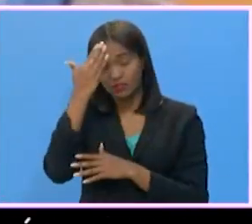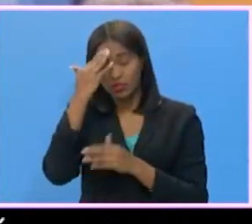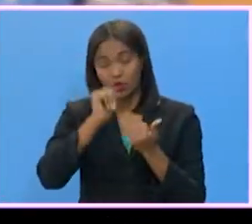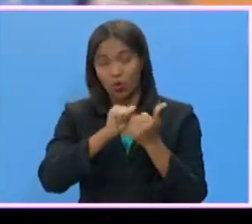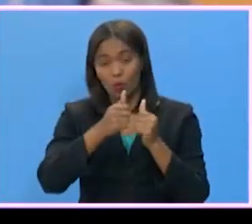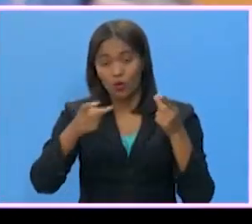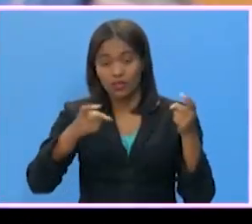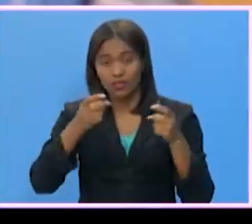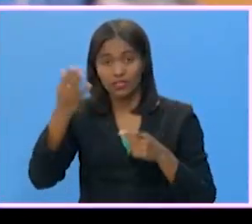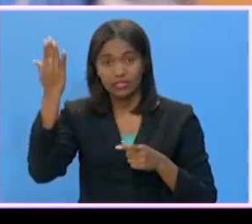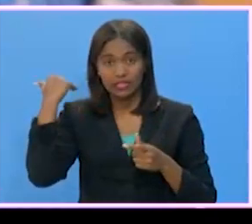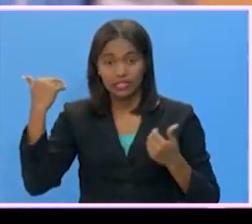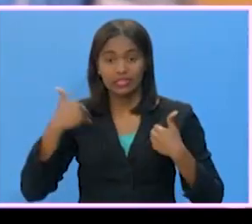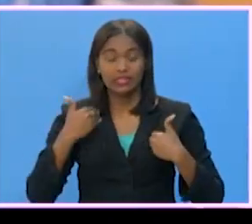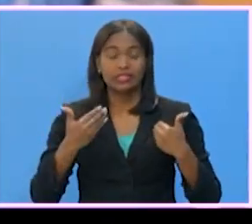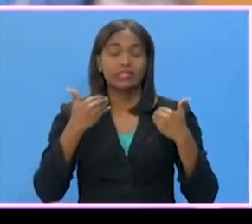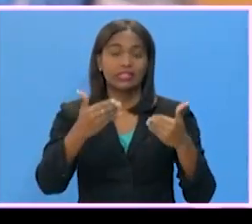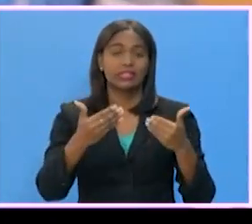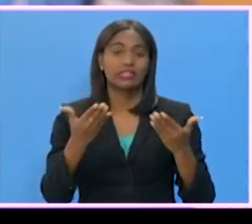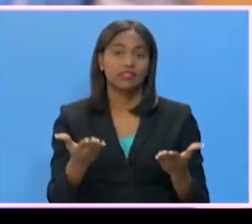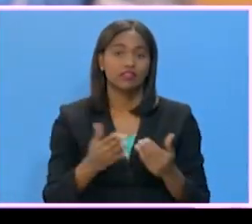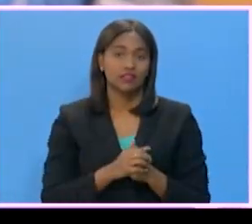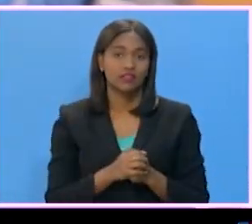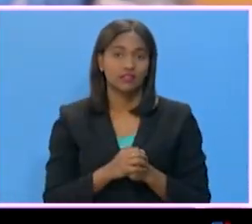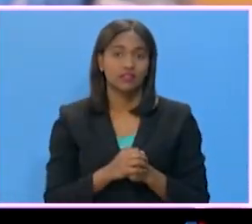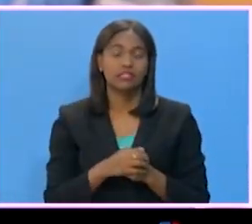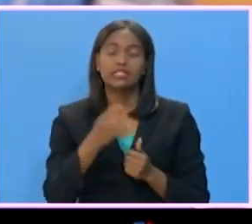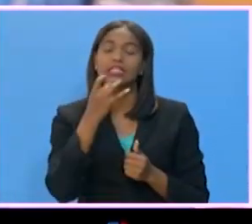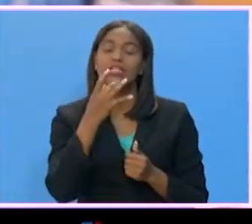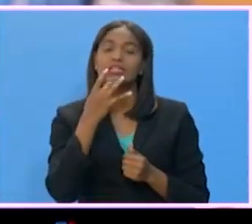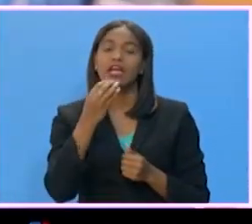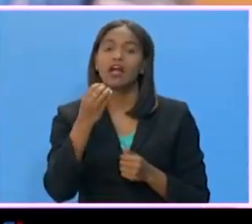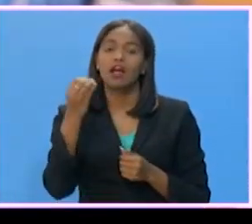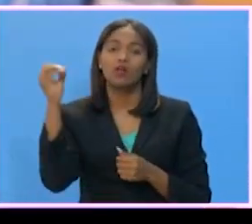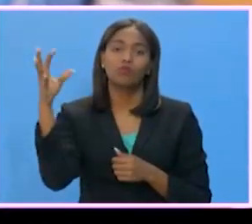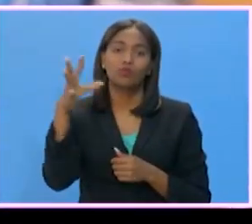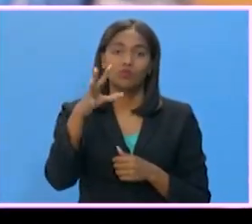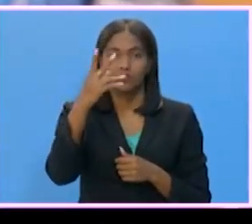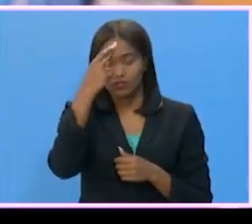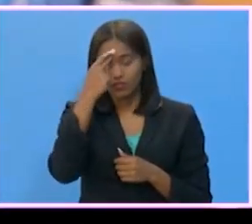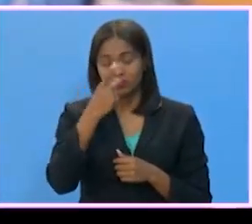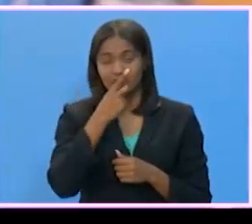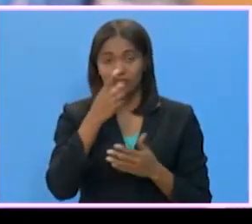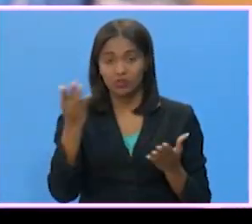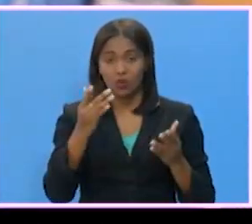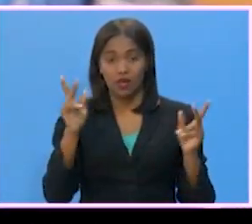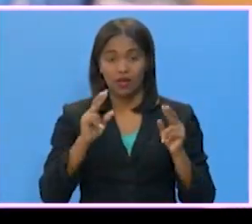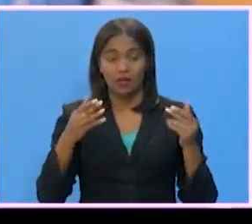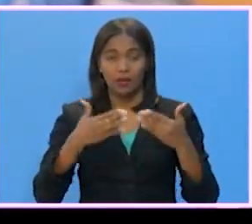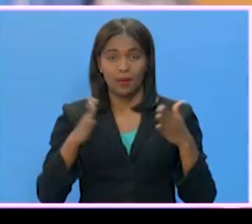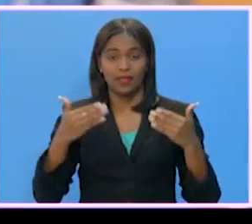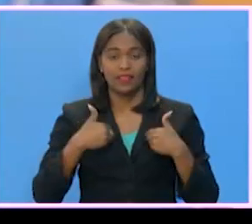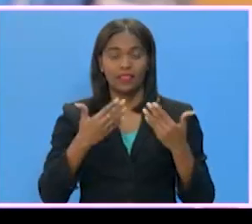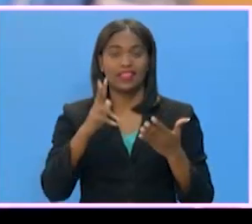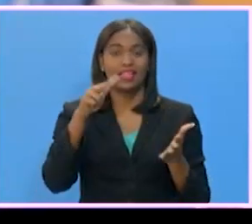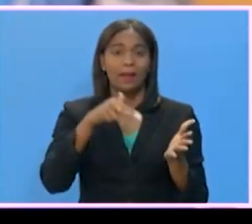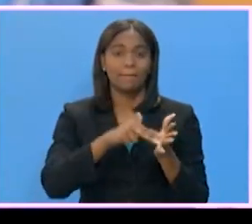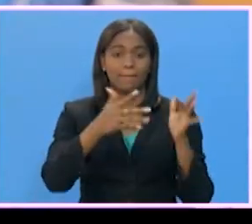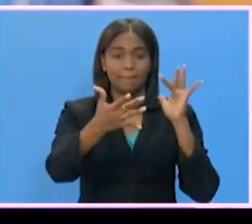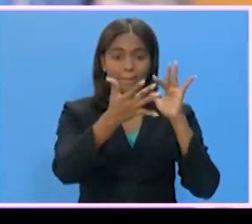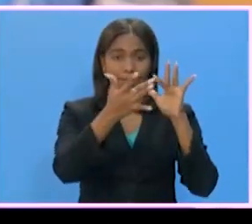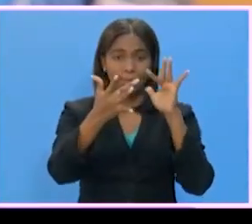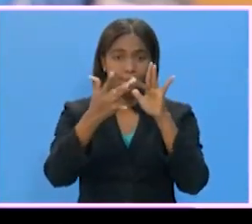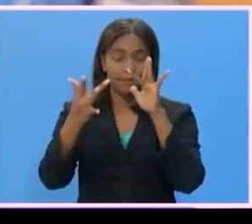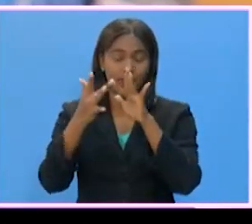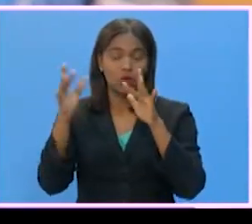gestión anterior dejó la energía eléctrica en el país y la disponibilidad, incluso dejaron 3.000 megavatios